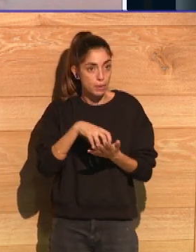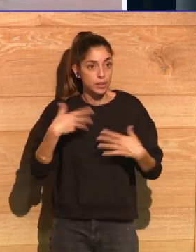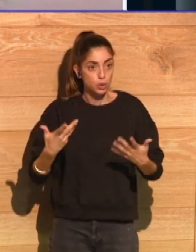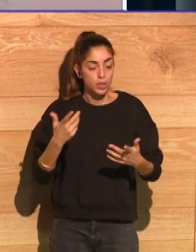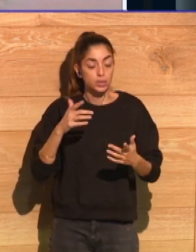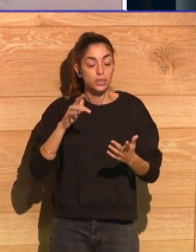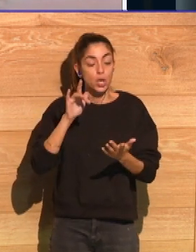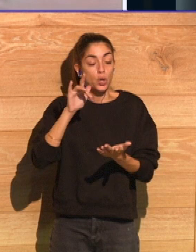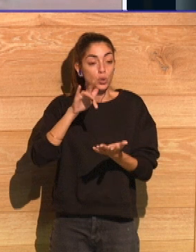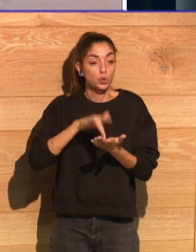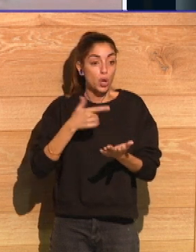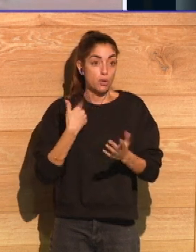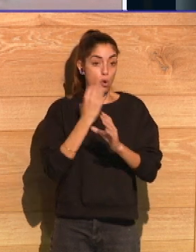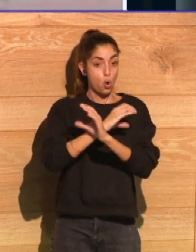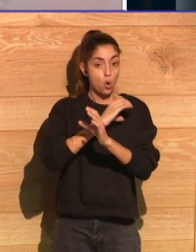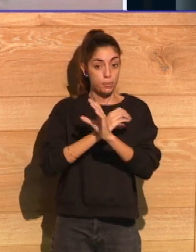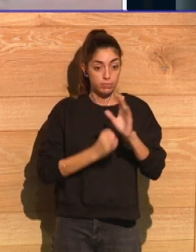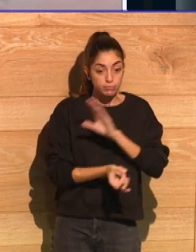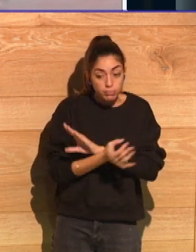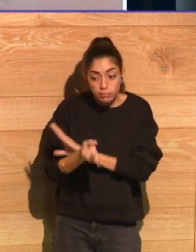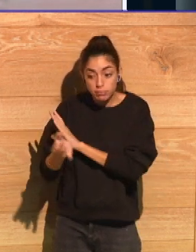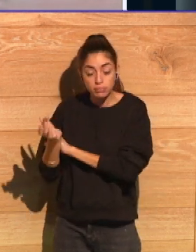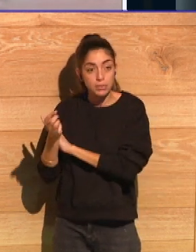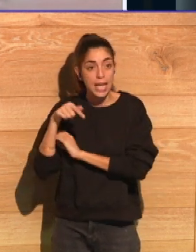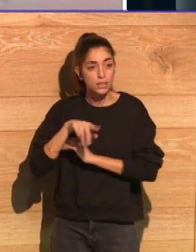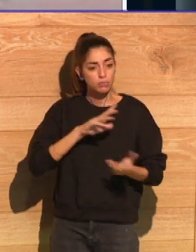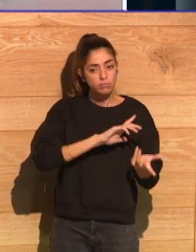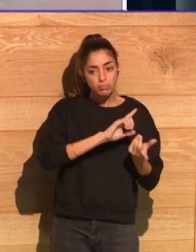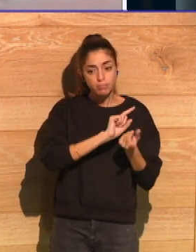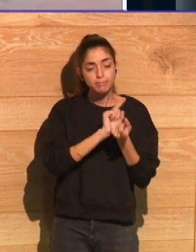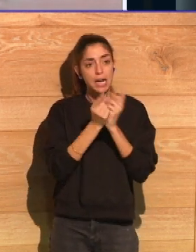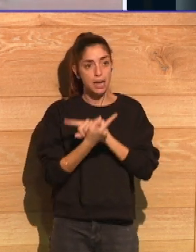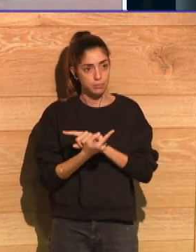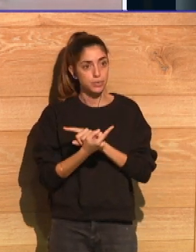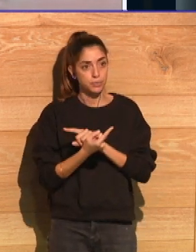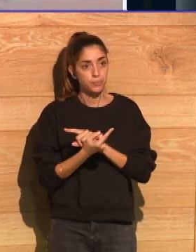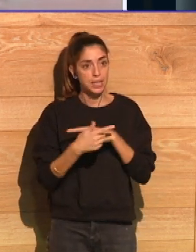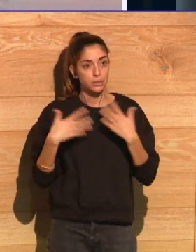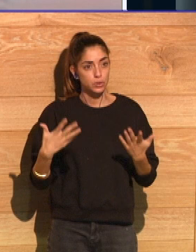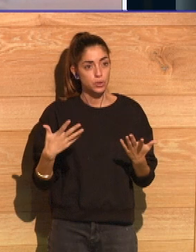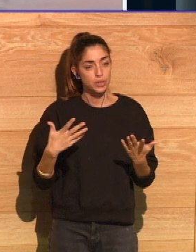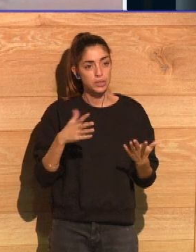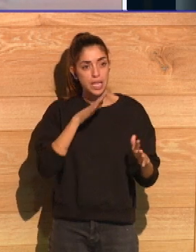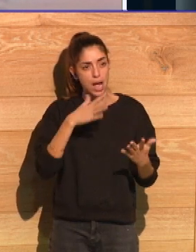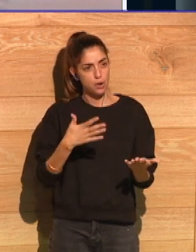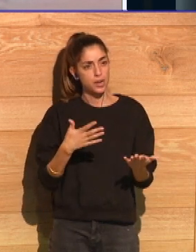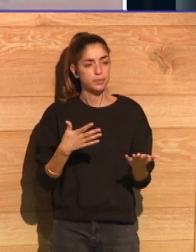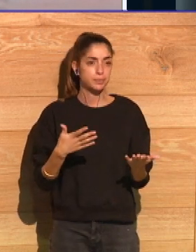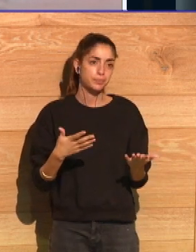a ello, todo esto se había convertido en algo